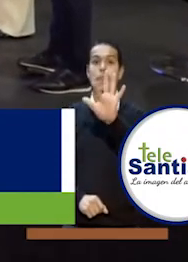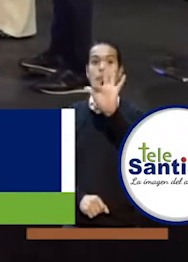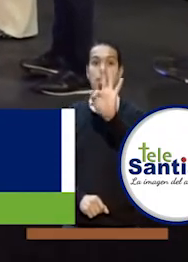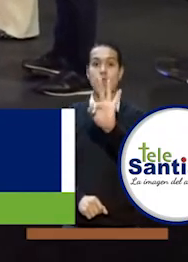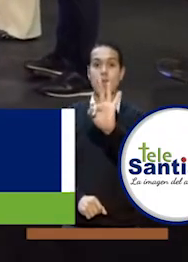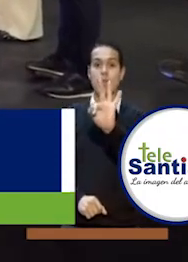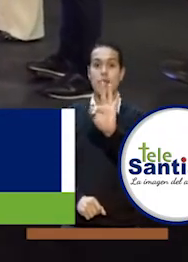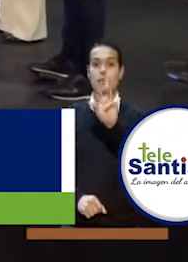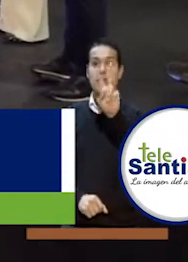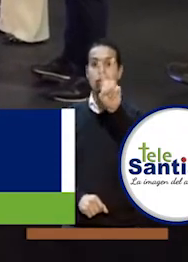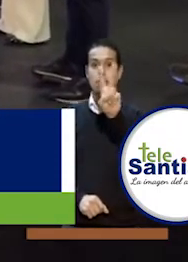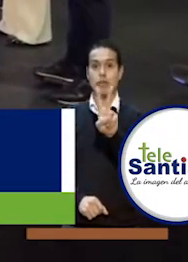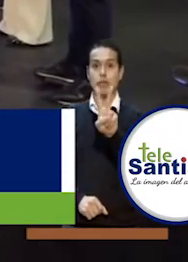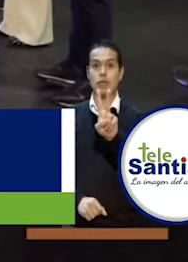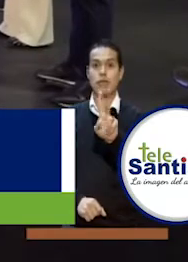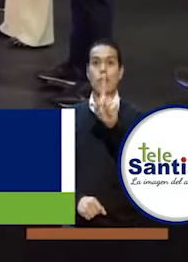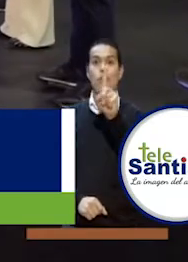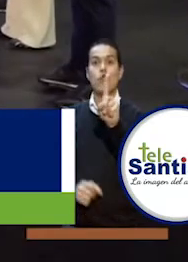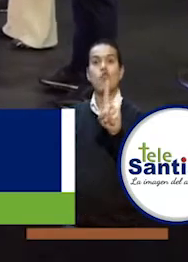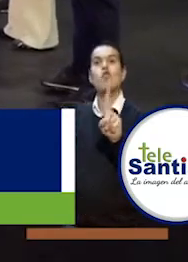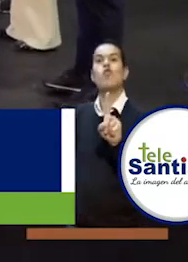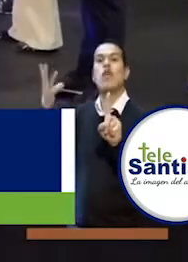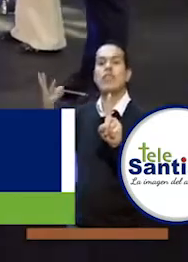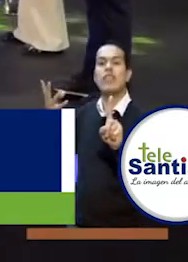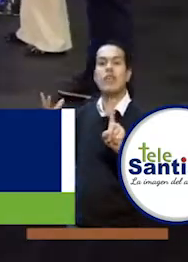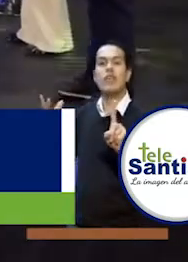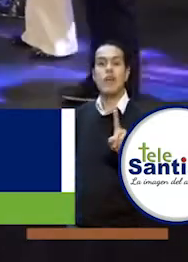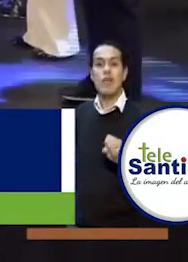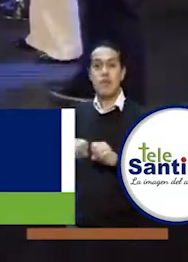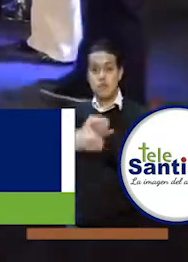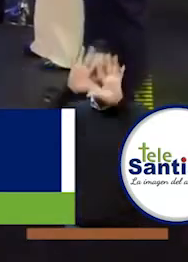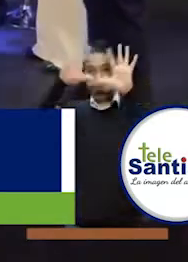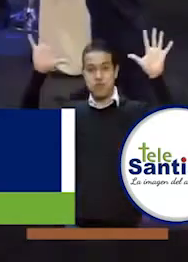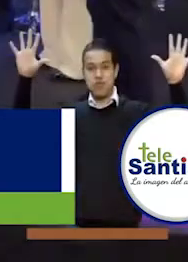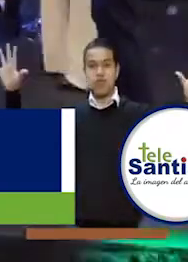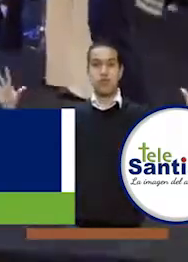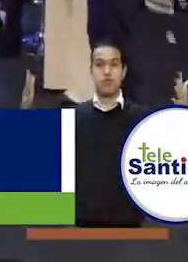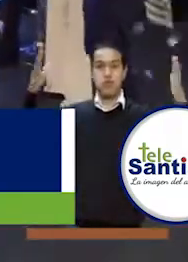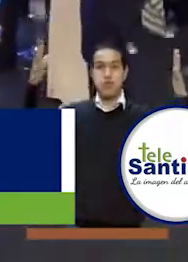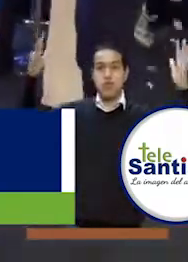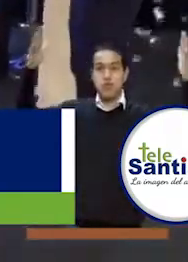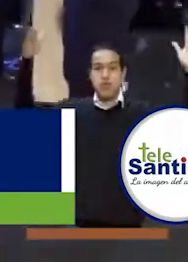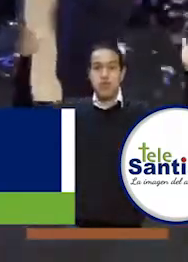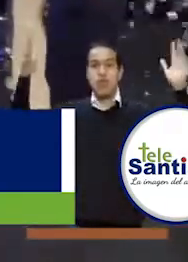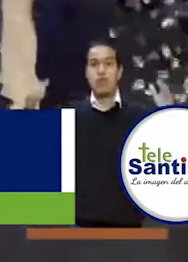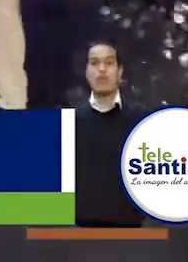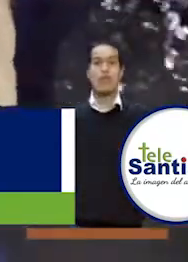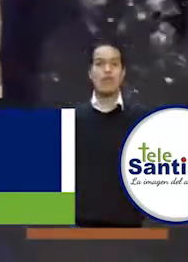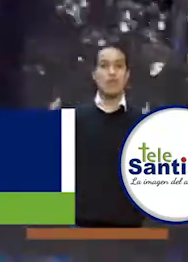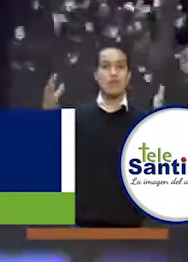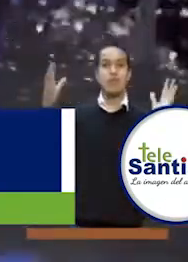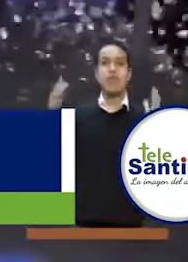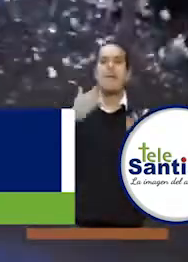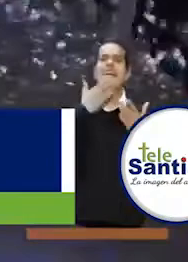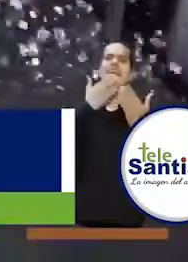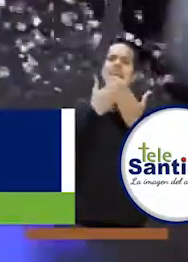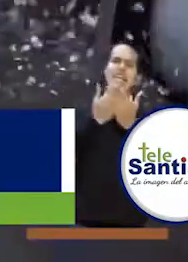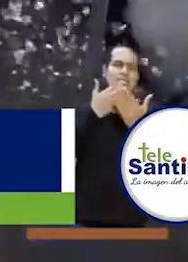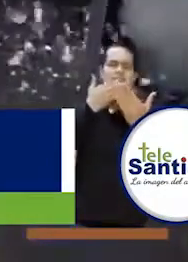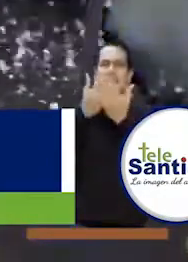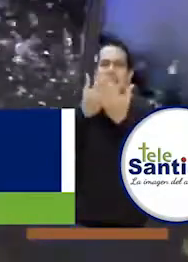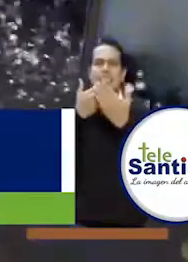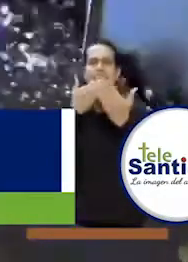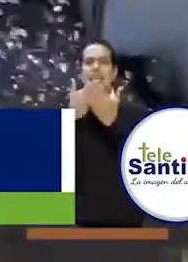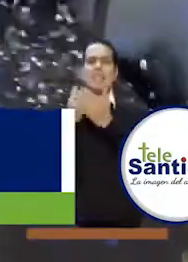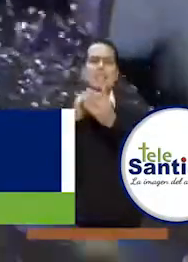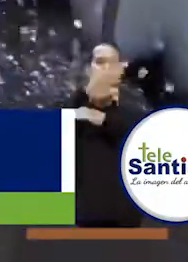Nairo Quintana y demás deportistas y artistas, se sumaron ayudas para completar la meta que inicialmente había sido propuesta para alcanzar los 500